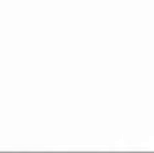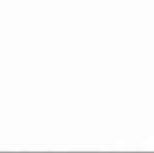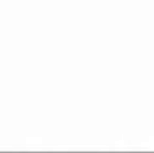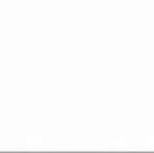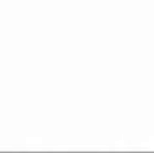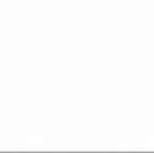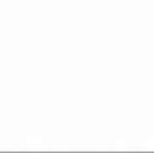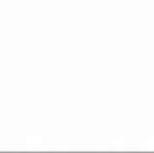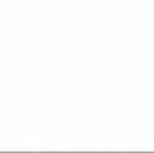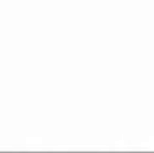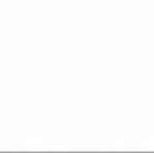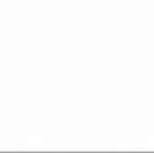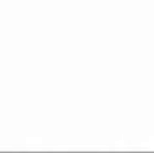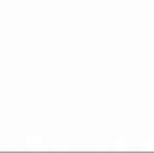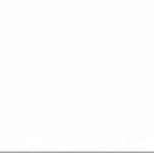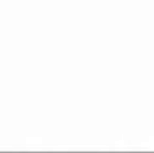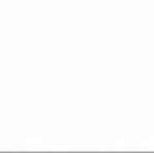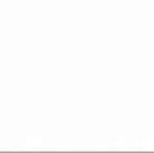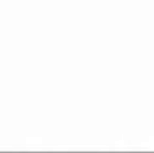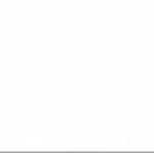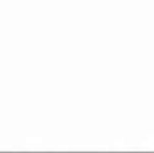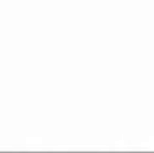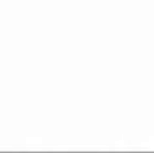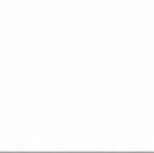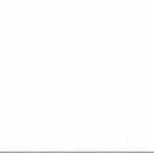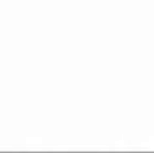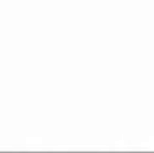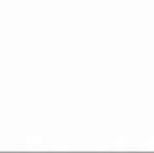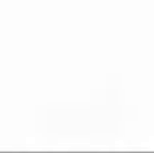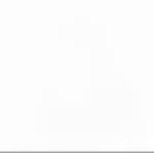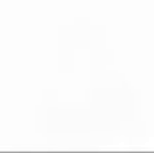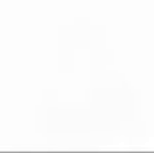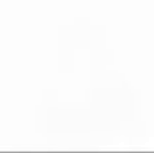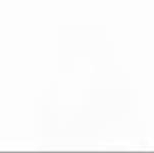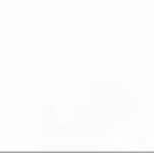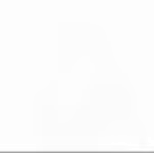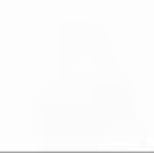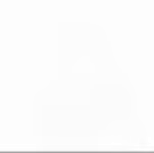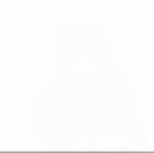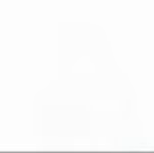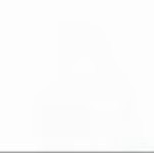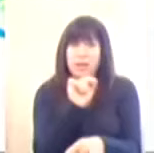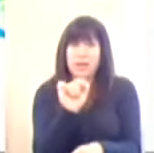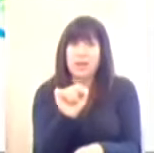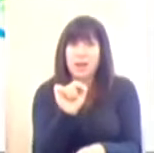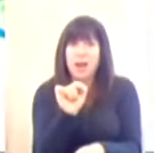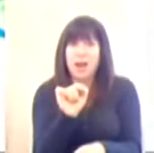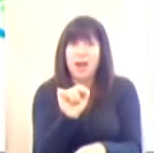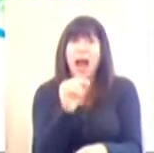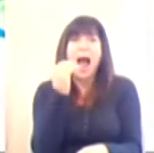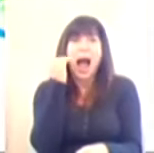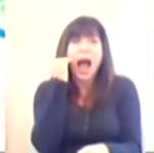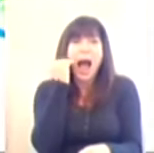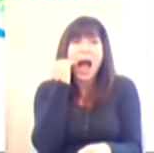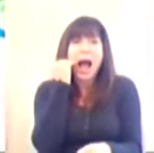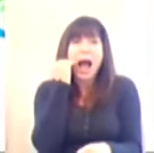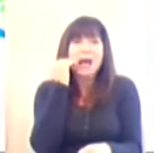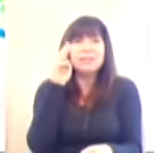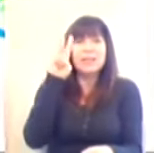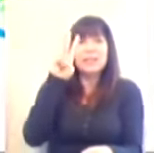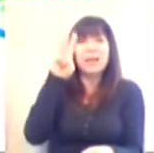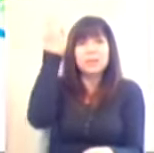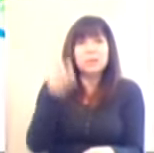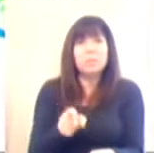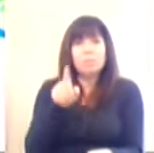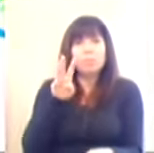Si uno mira la suma de esas tres fuentes de energía primarias, son casi tres cuartos de la energía que el